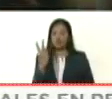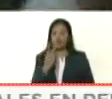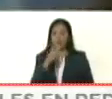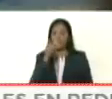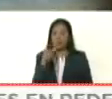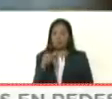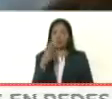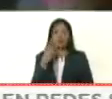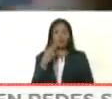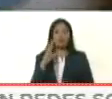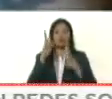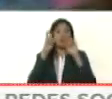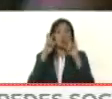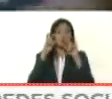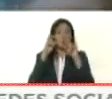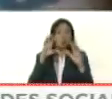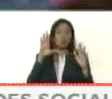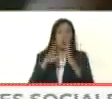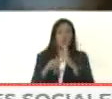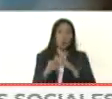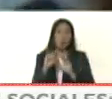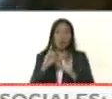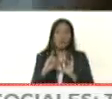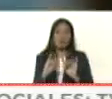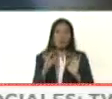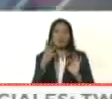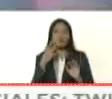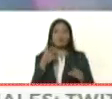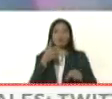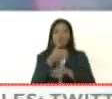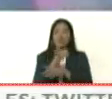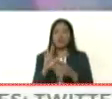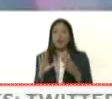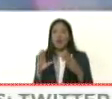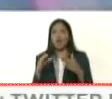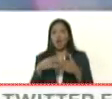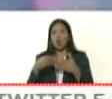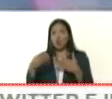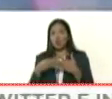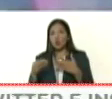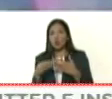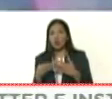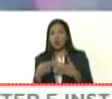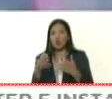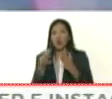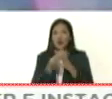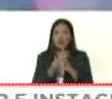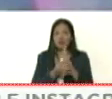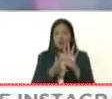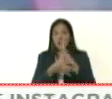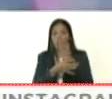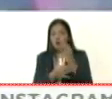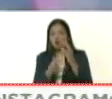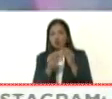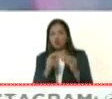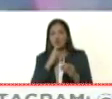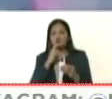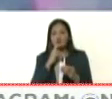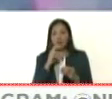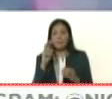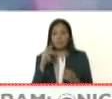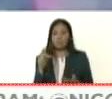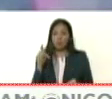que supuestamente robaron, burrudanguearon, se llevaron los dólares, los anillos y el reloj. Presentamos un video